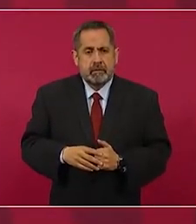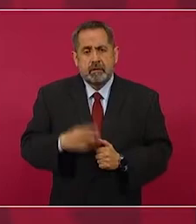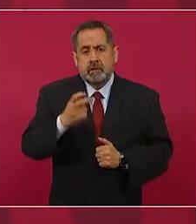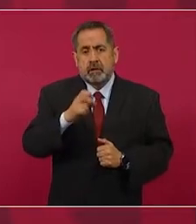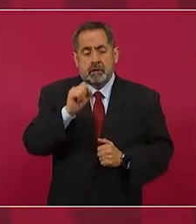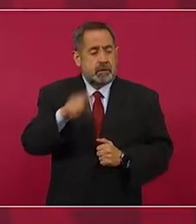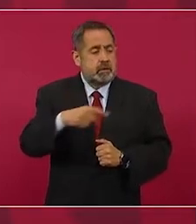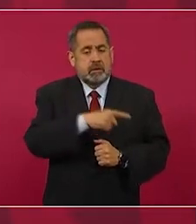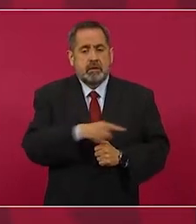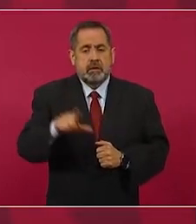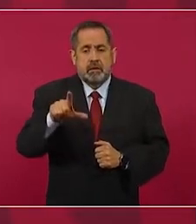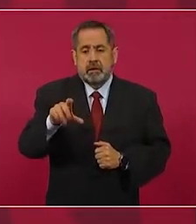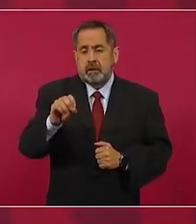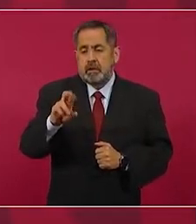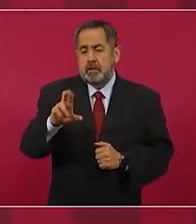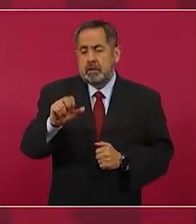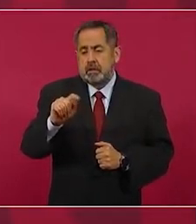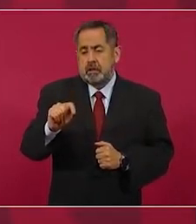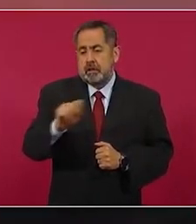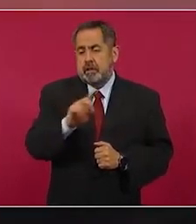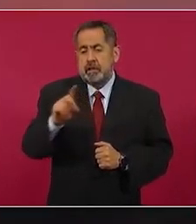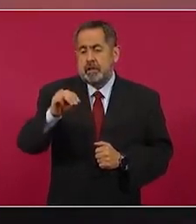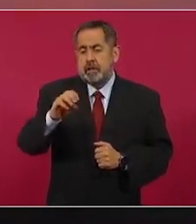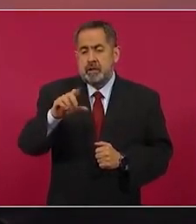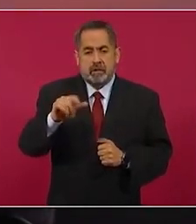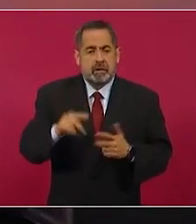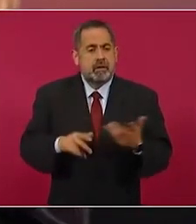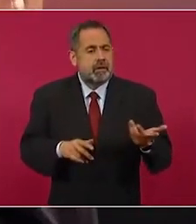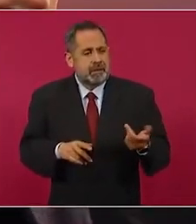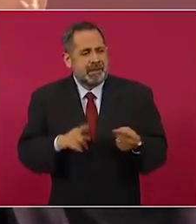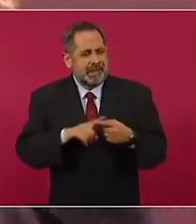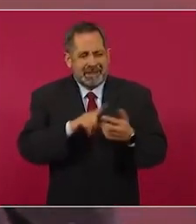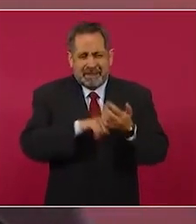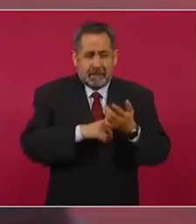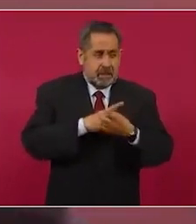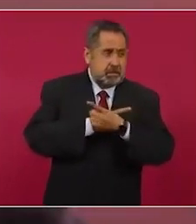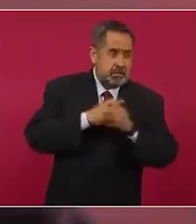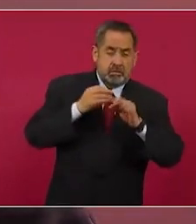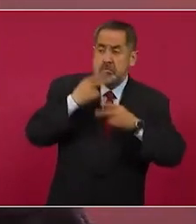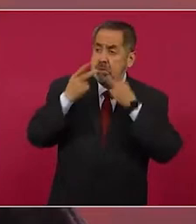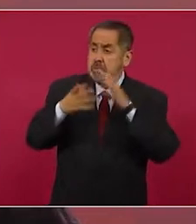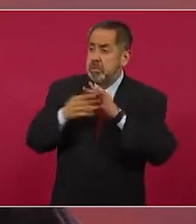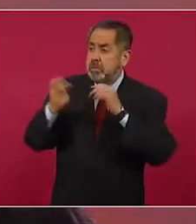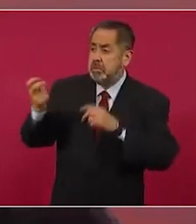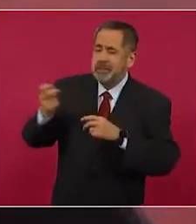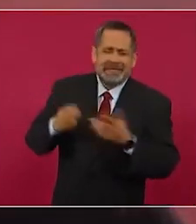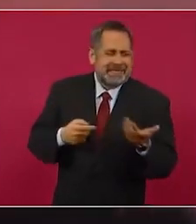Loret de Mola, ¿no? Pues con qué autoridad moral.